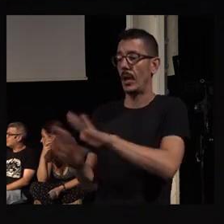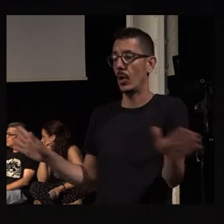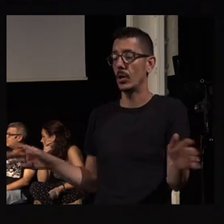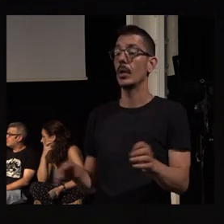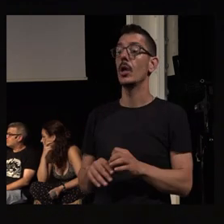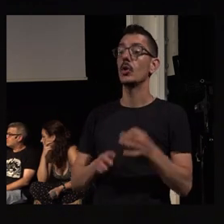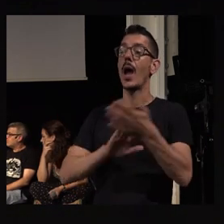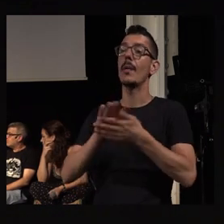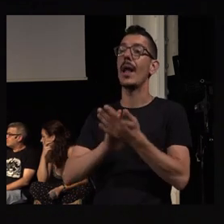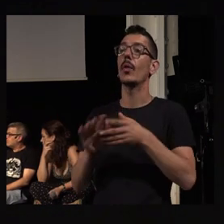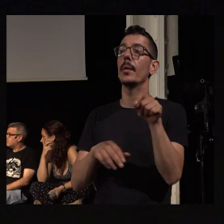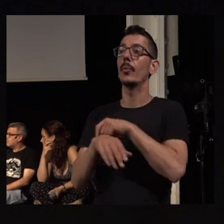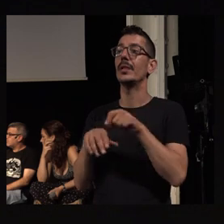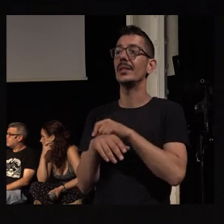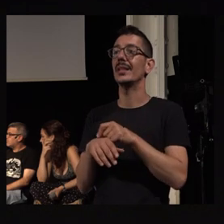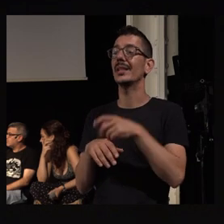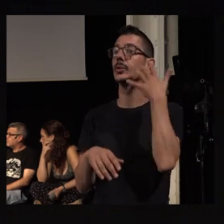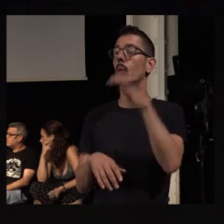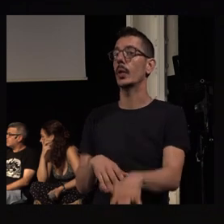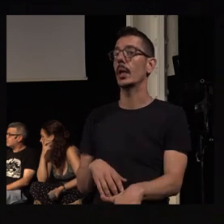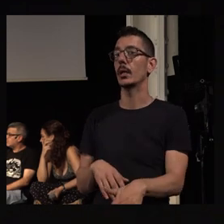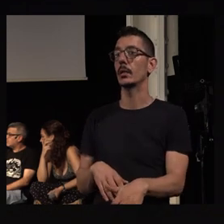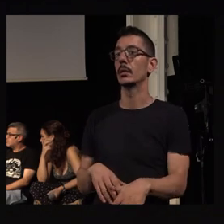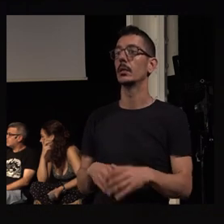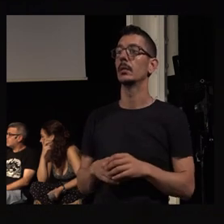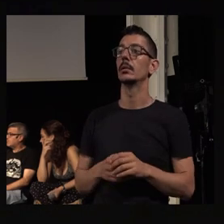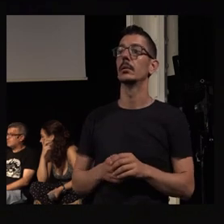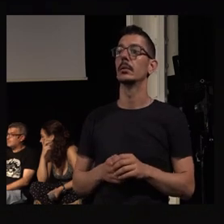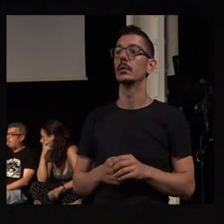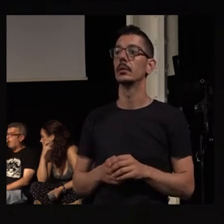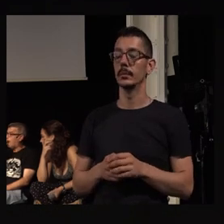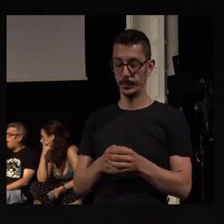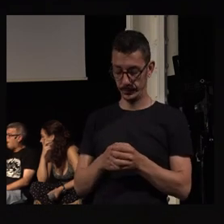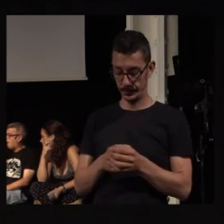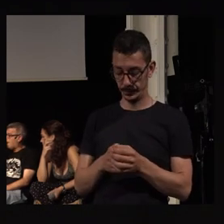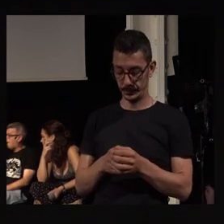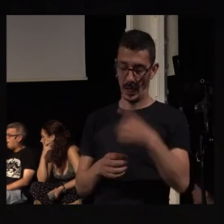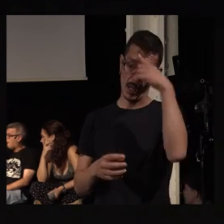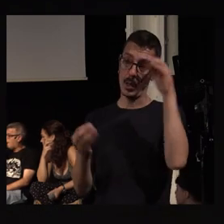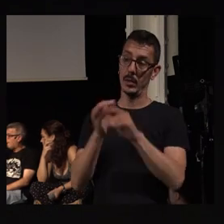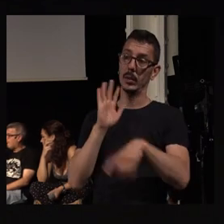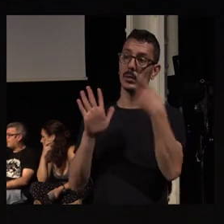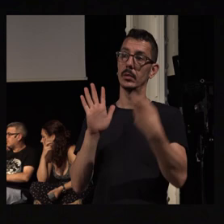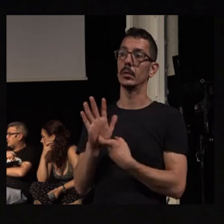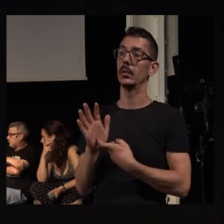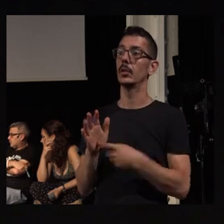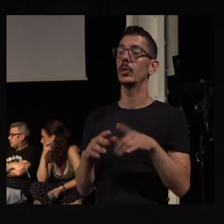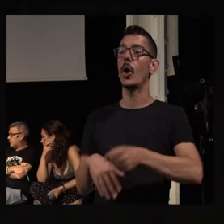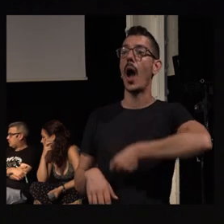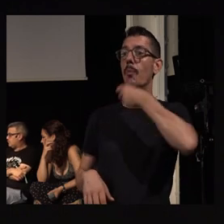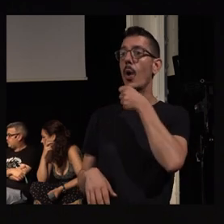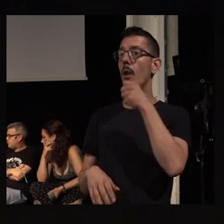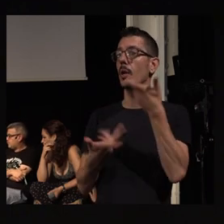hablado de políticas queer. Y creo, además, estoy completamente de acuerdo contigo. Y además es que corre por... Yo tengo un abuelo libertario también.